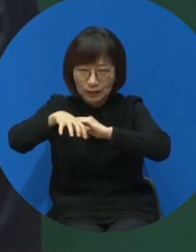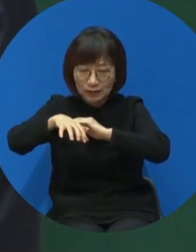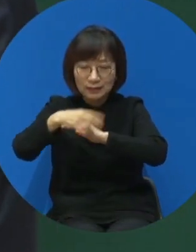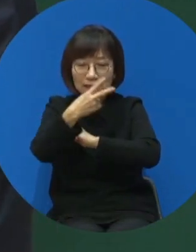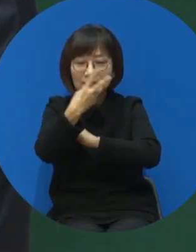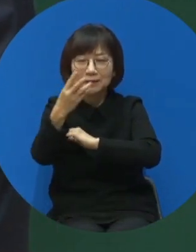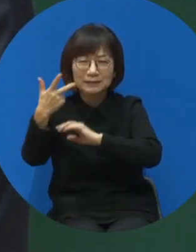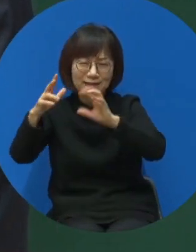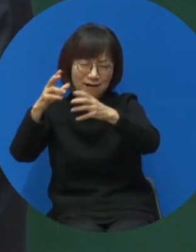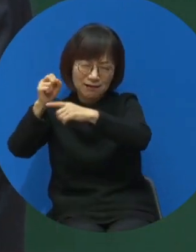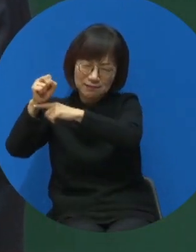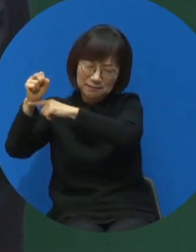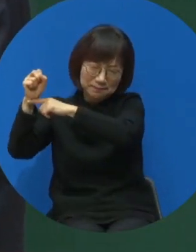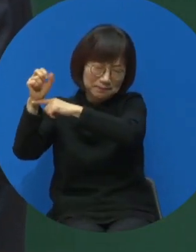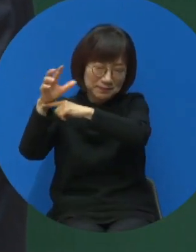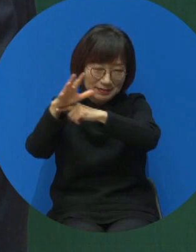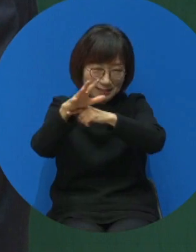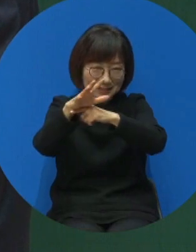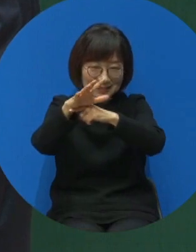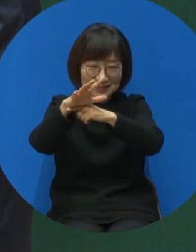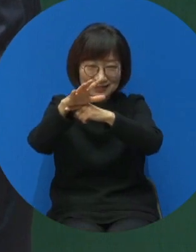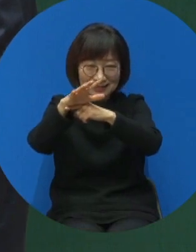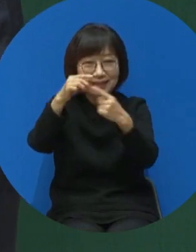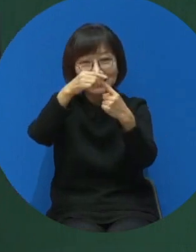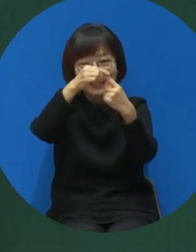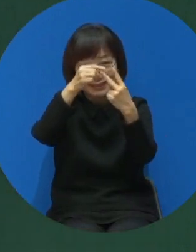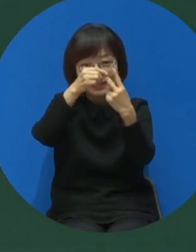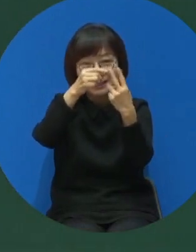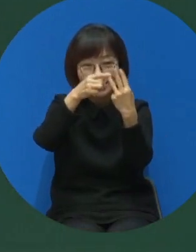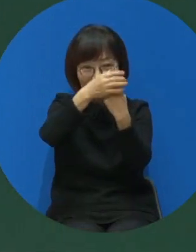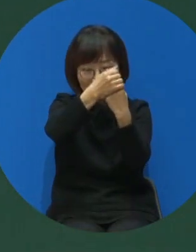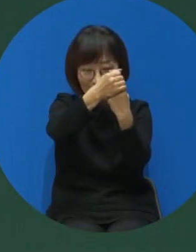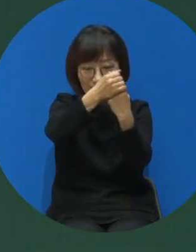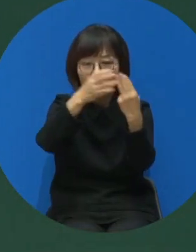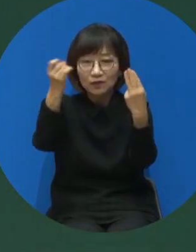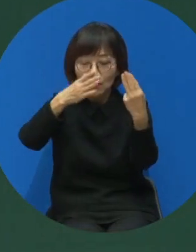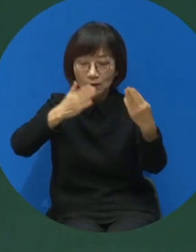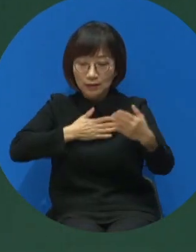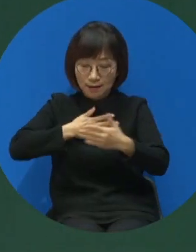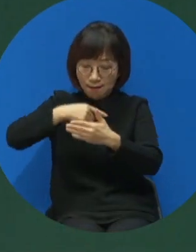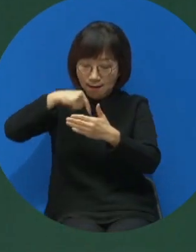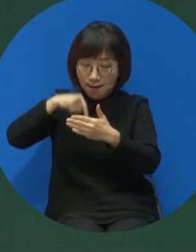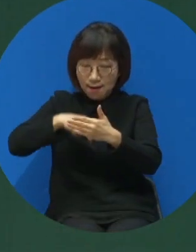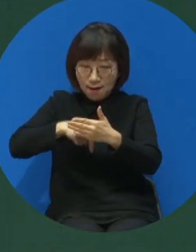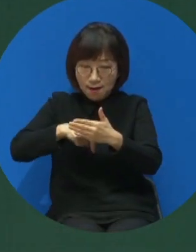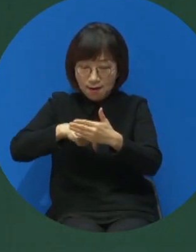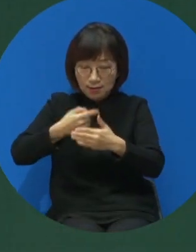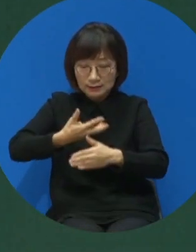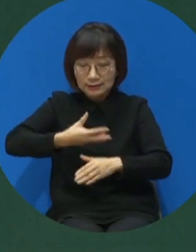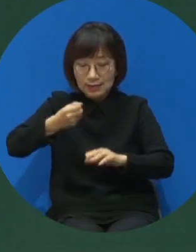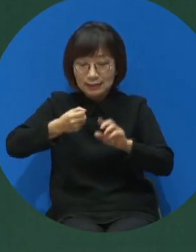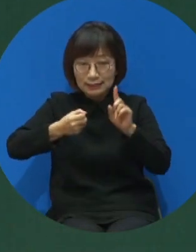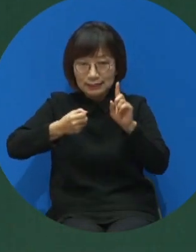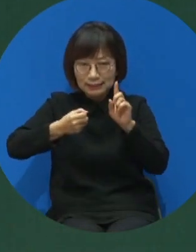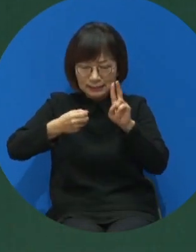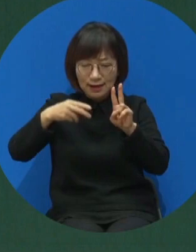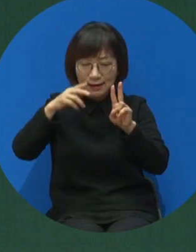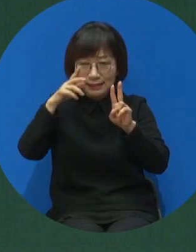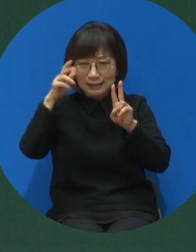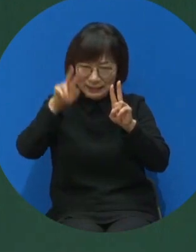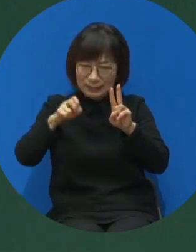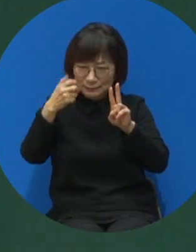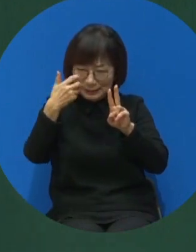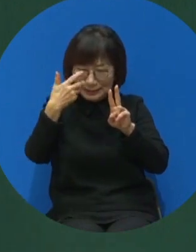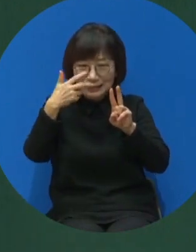trono celestial lo que trasciende el tiempo y el espacio y la luz de las 200 de las operaciones eso viene hacia él y james elser